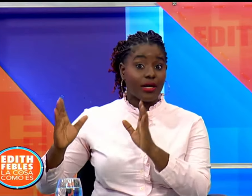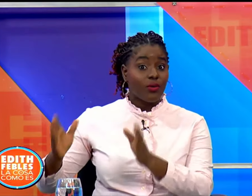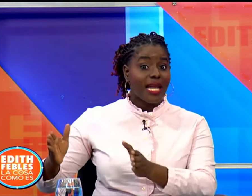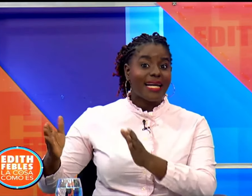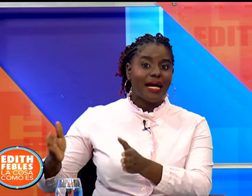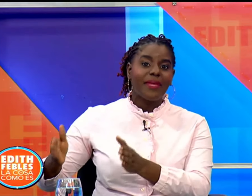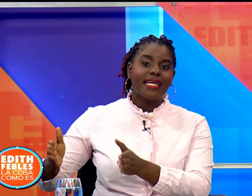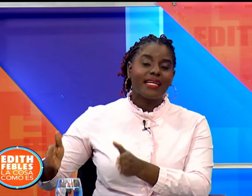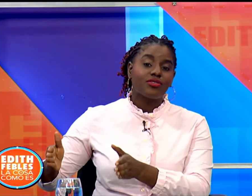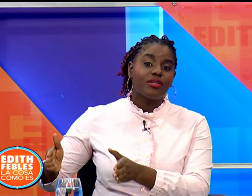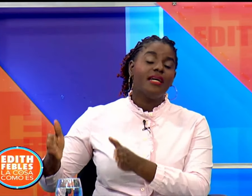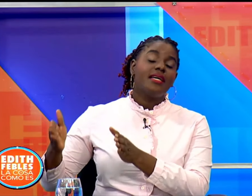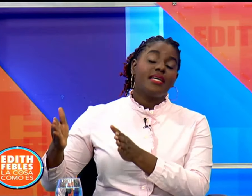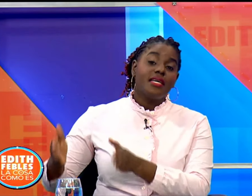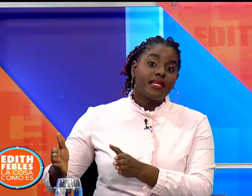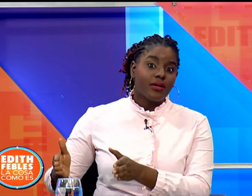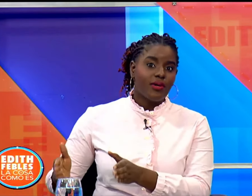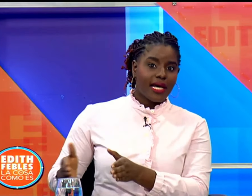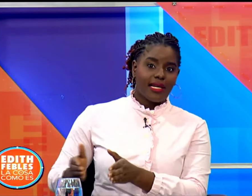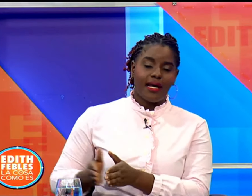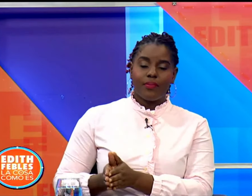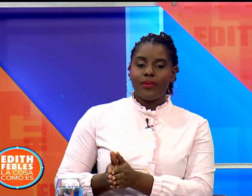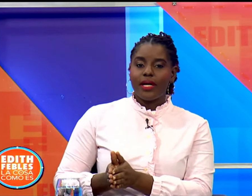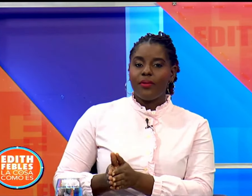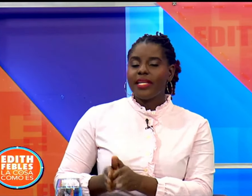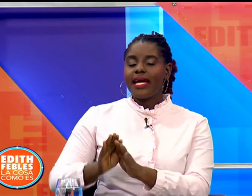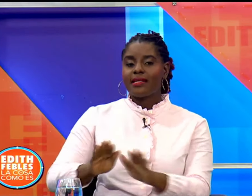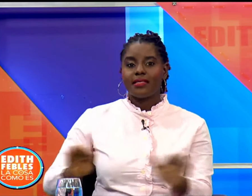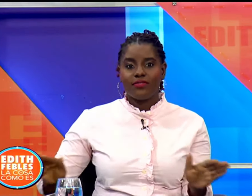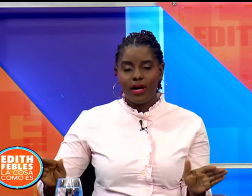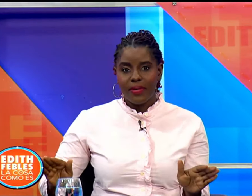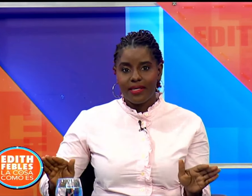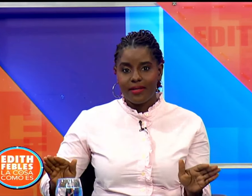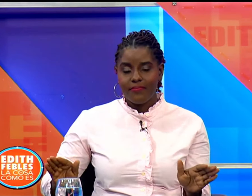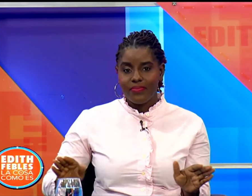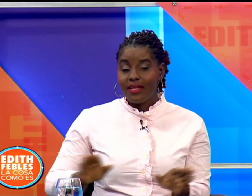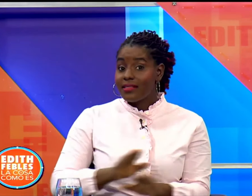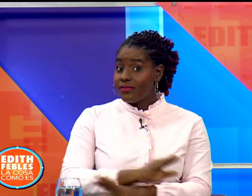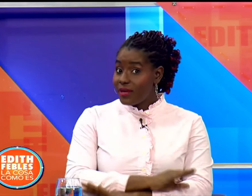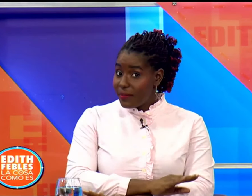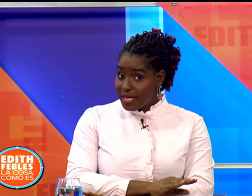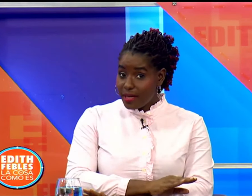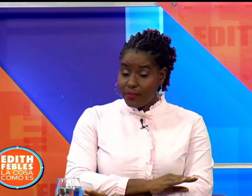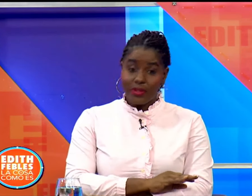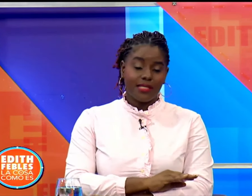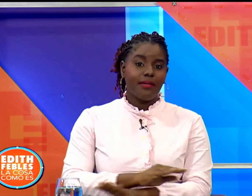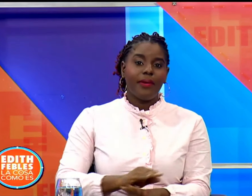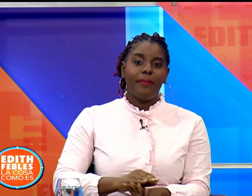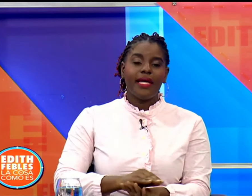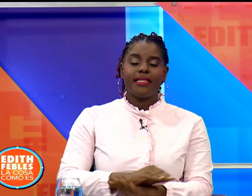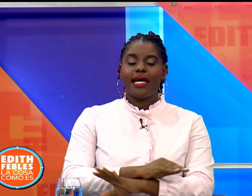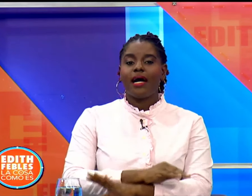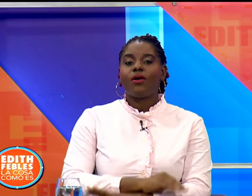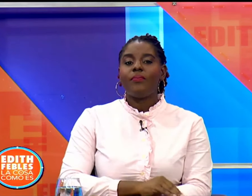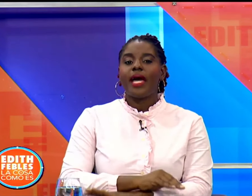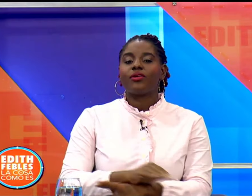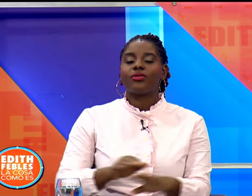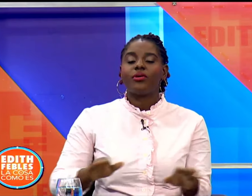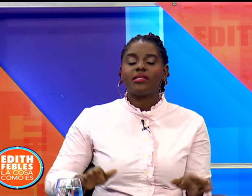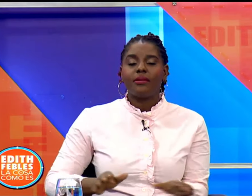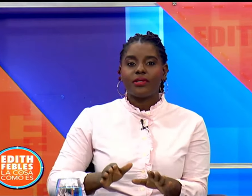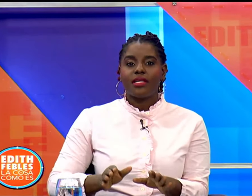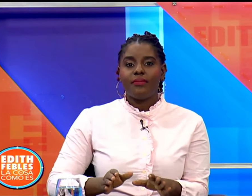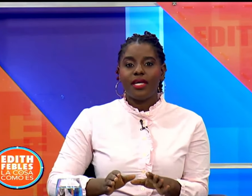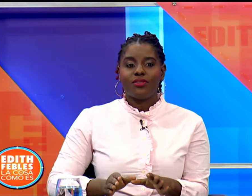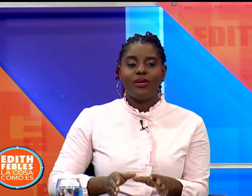para regular la migración irregular en la República Dominicana se fue a pique. Se fue a pique porque simplemente han obviado